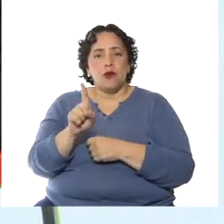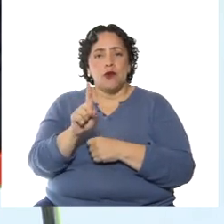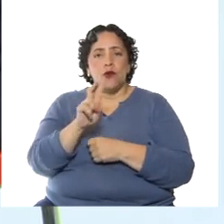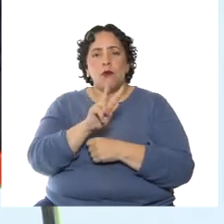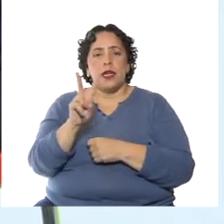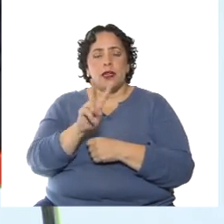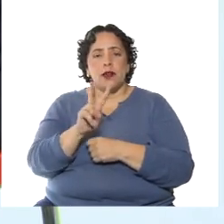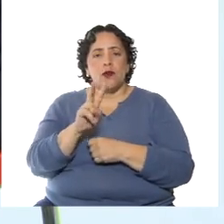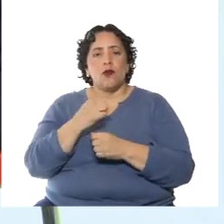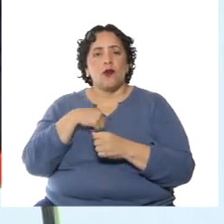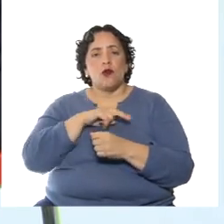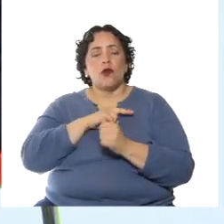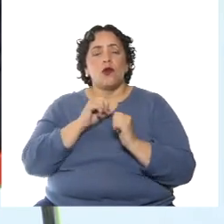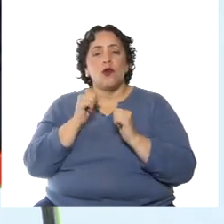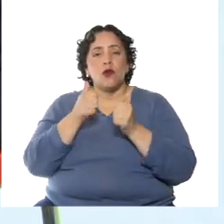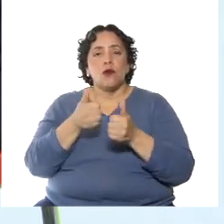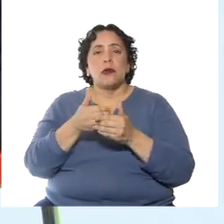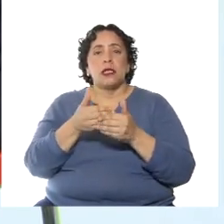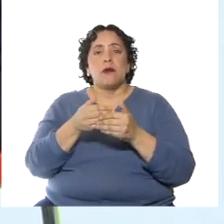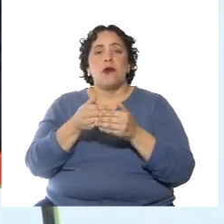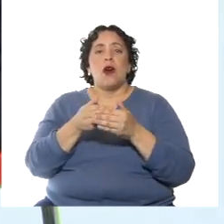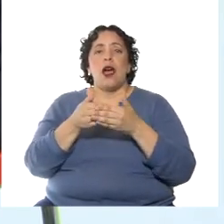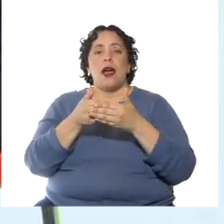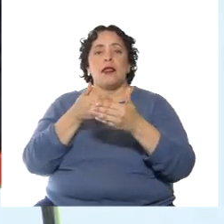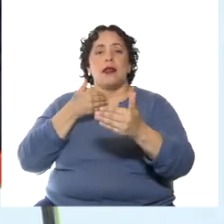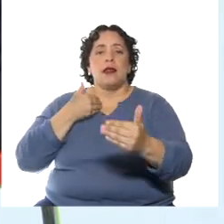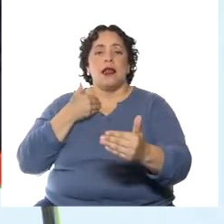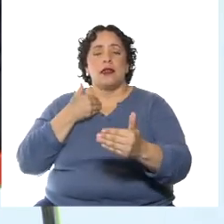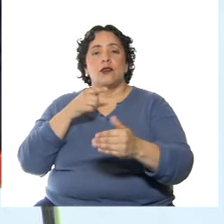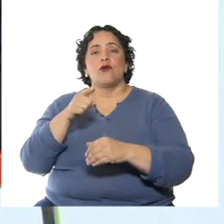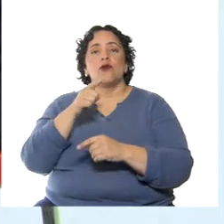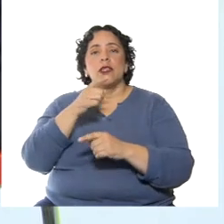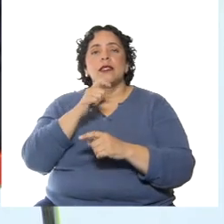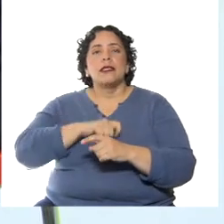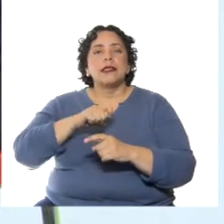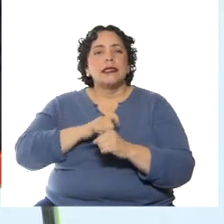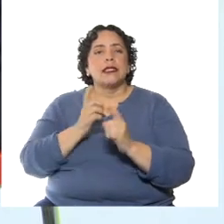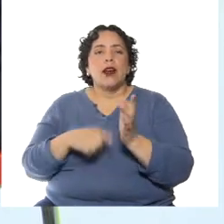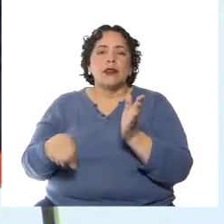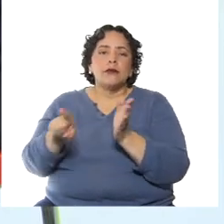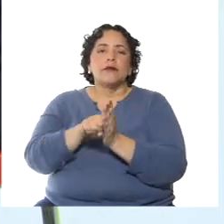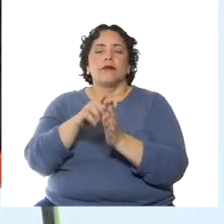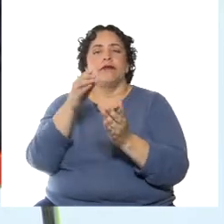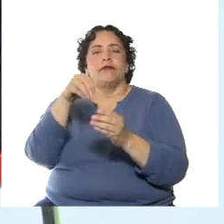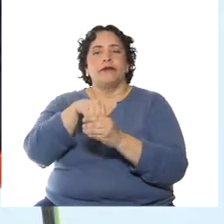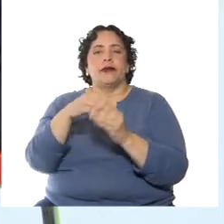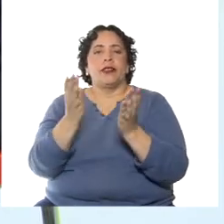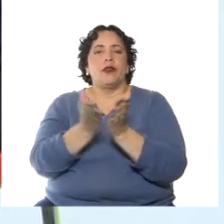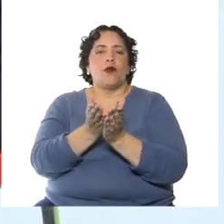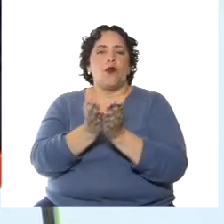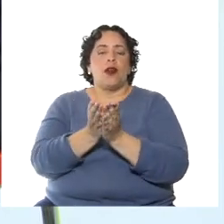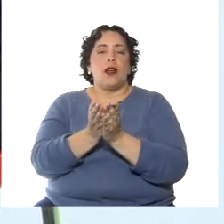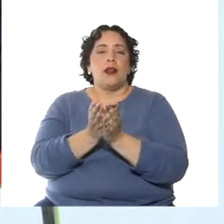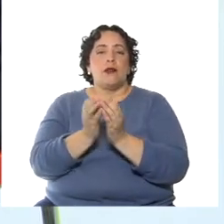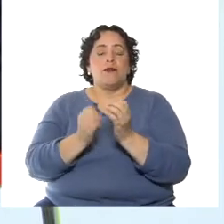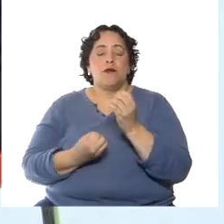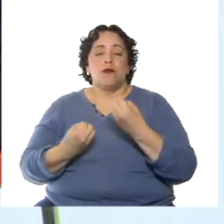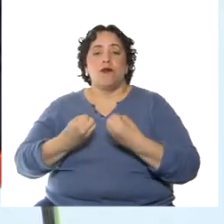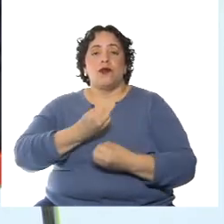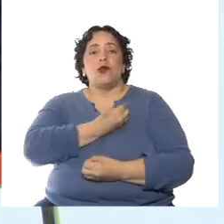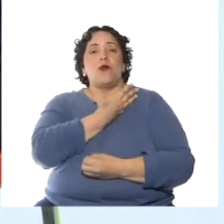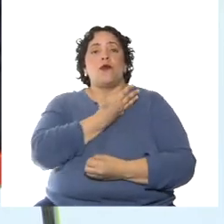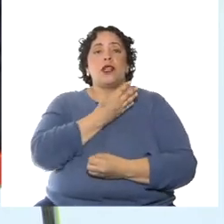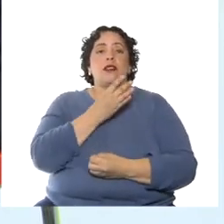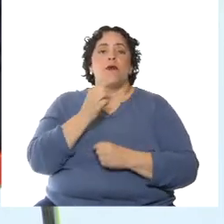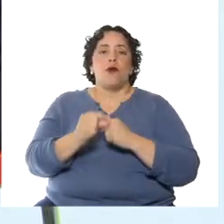2021-2022, que iniciamos a distancia y ustedes añoraban ese regreso a clase? Sorpresivamente se